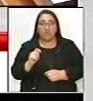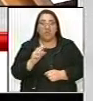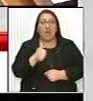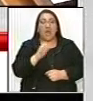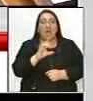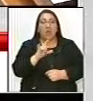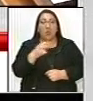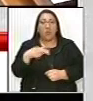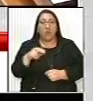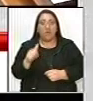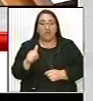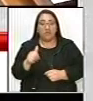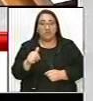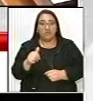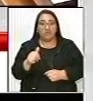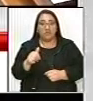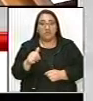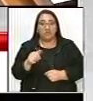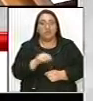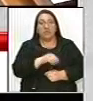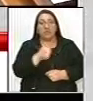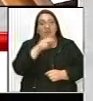Acuña Núñez,